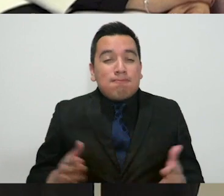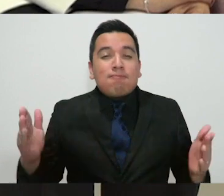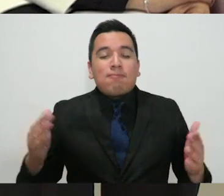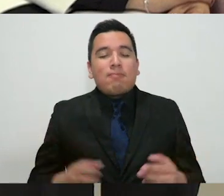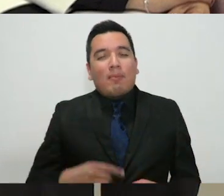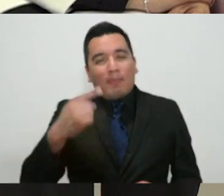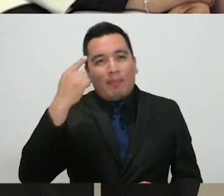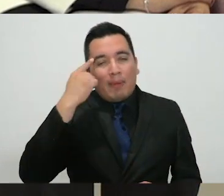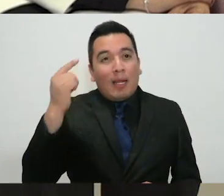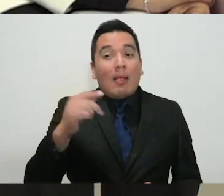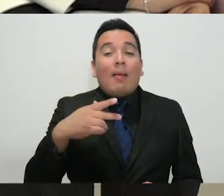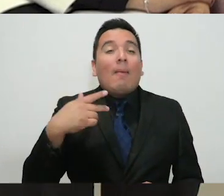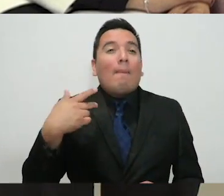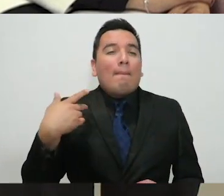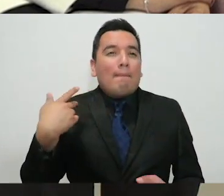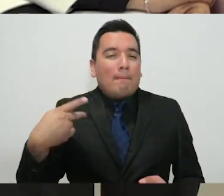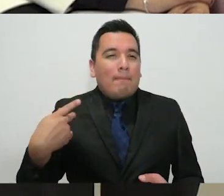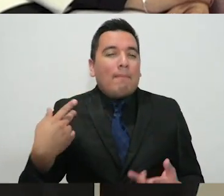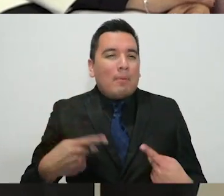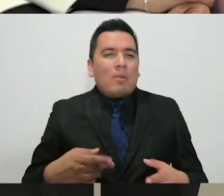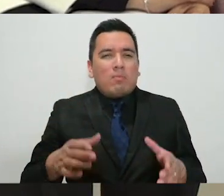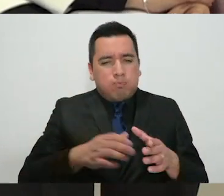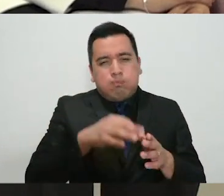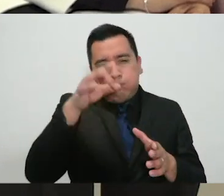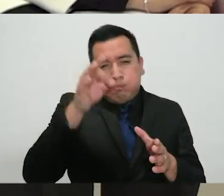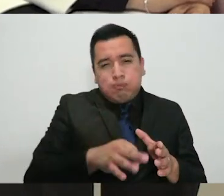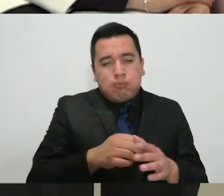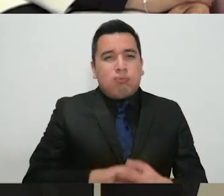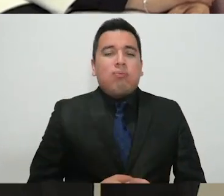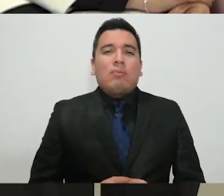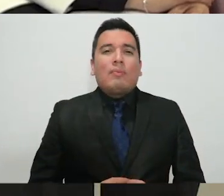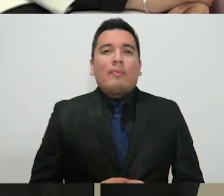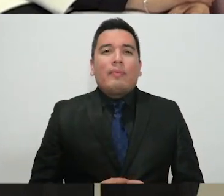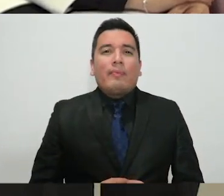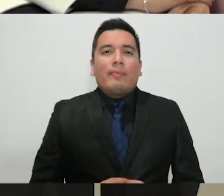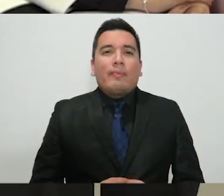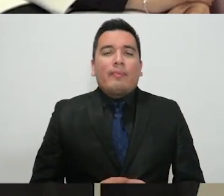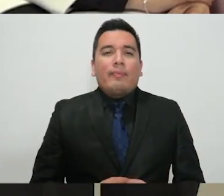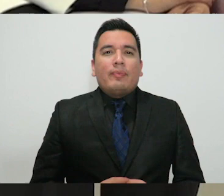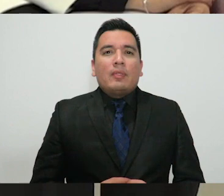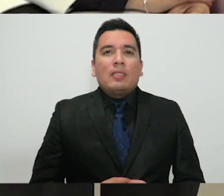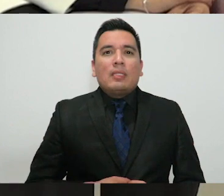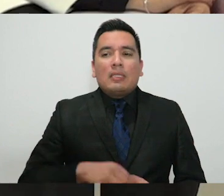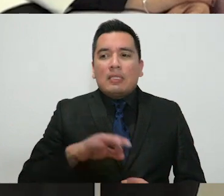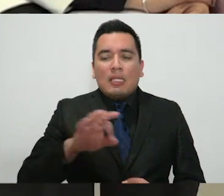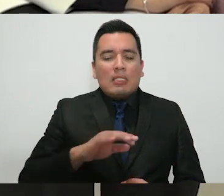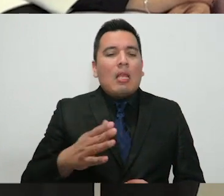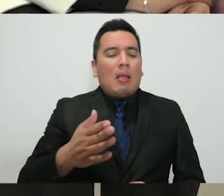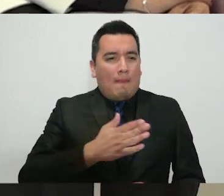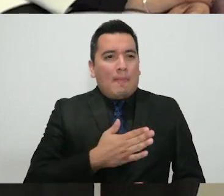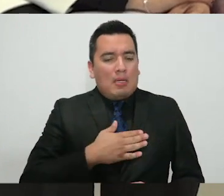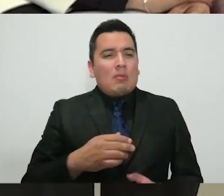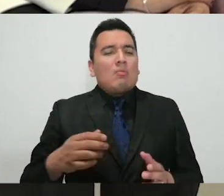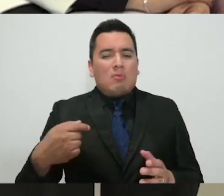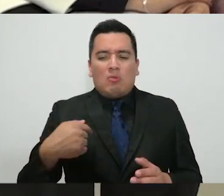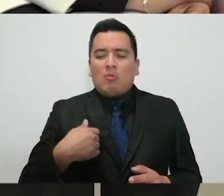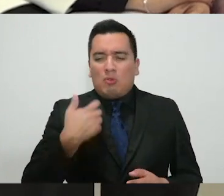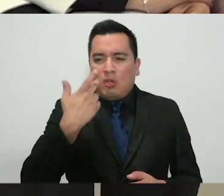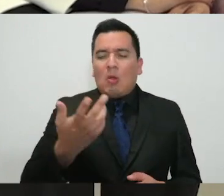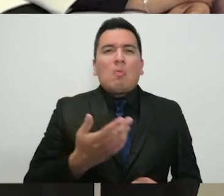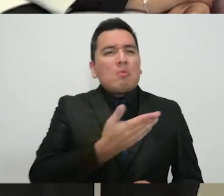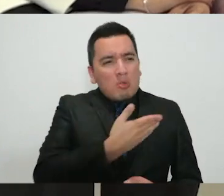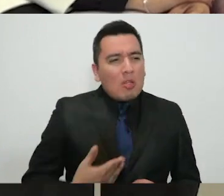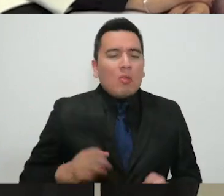la modalidad del voto pasivo, de la posibilidad de ser votados, y en